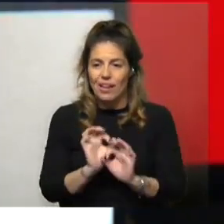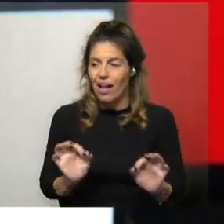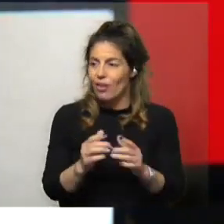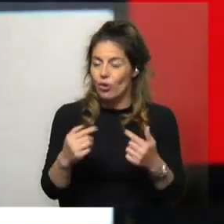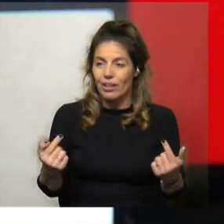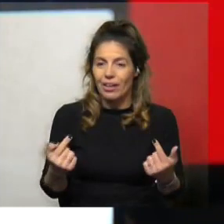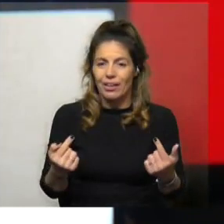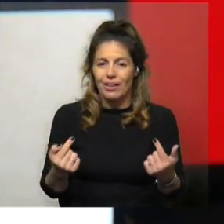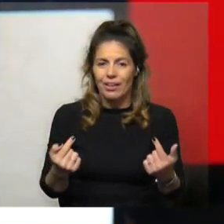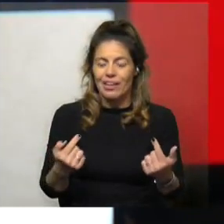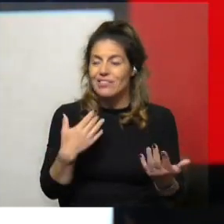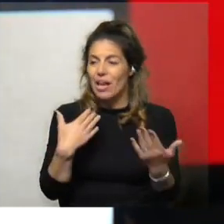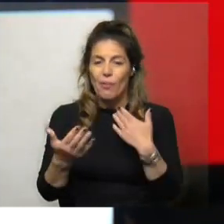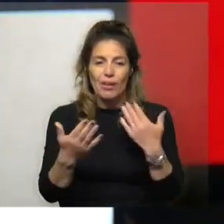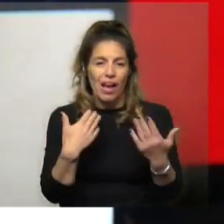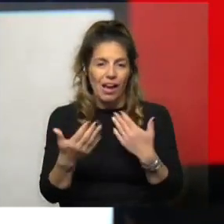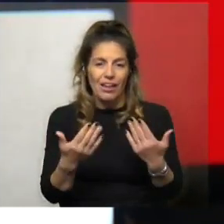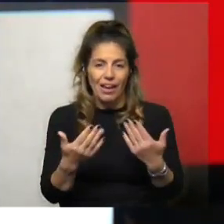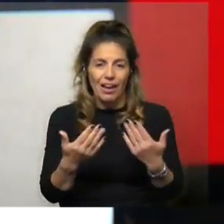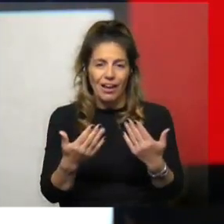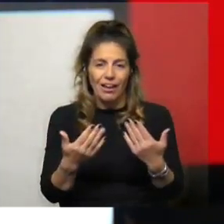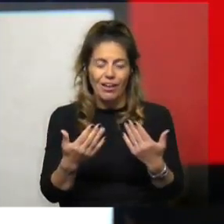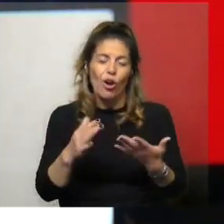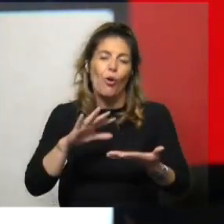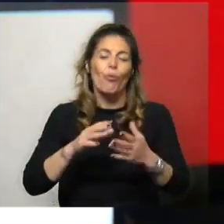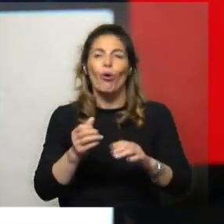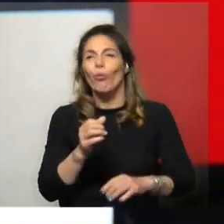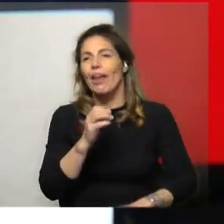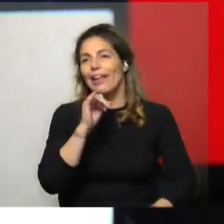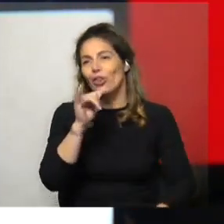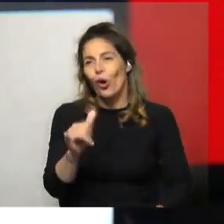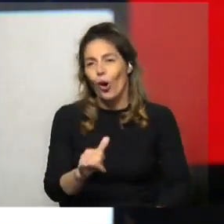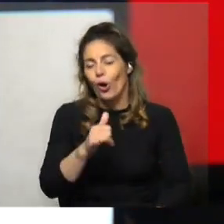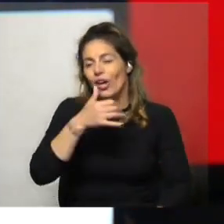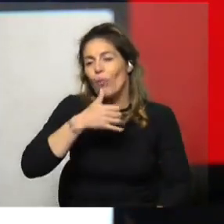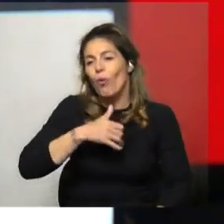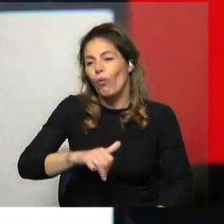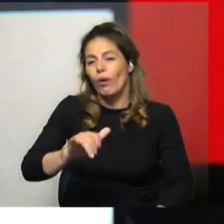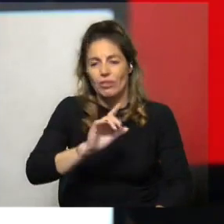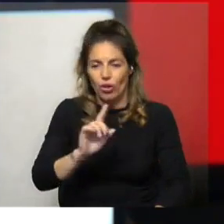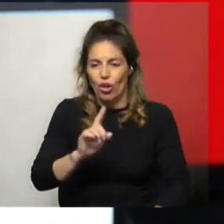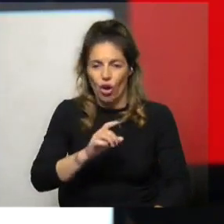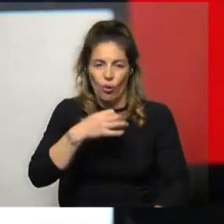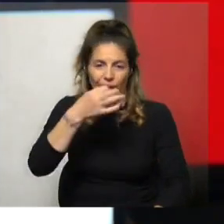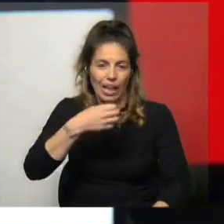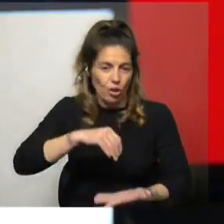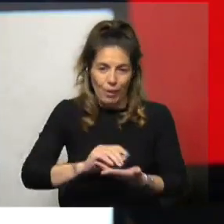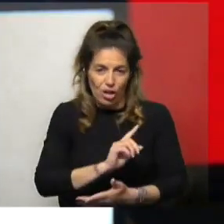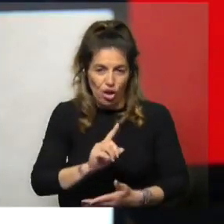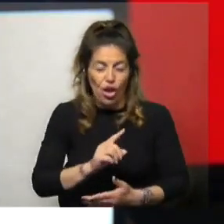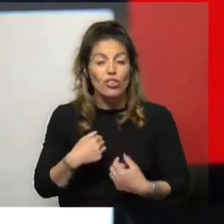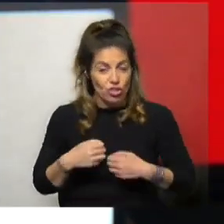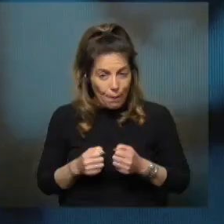bueno se se charlar de manera anecdótica o Que dara este como como un relato más entonces me